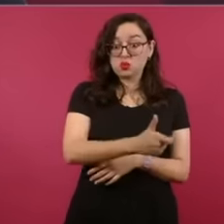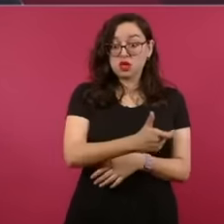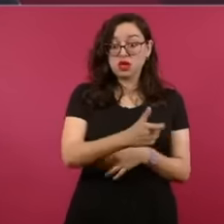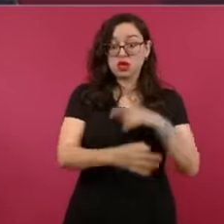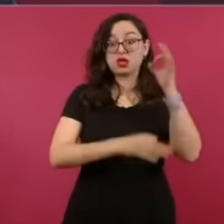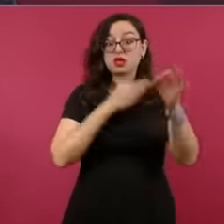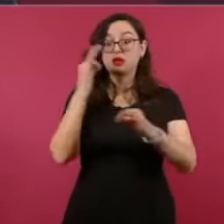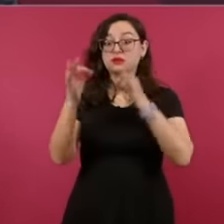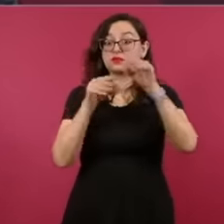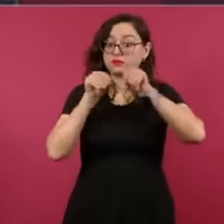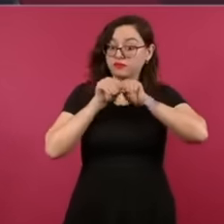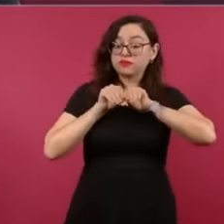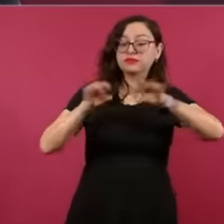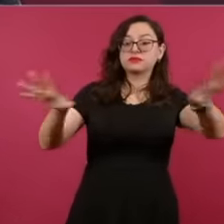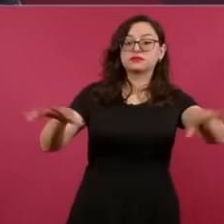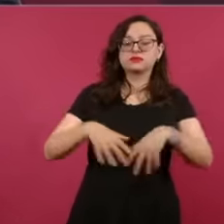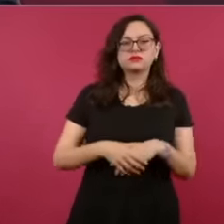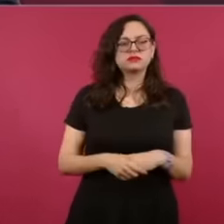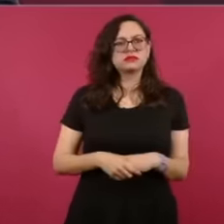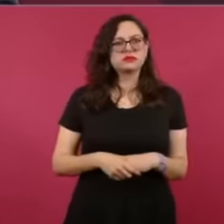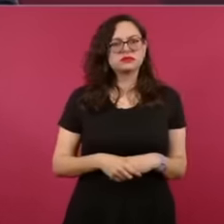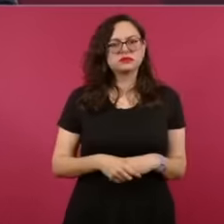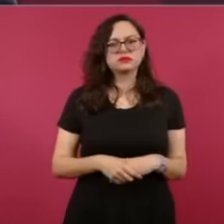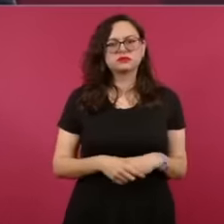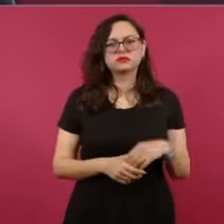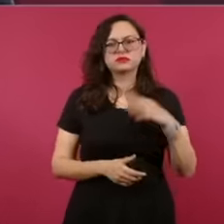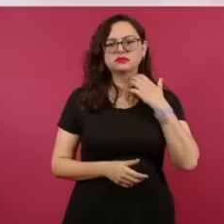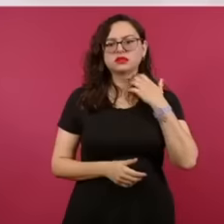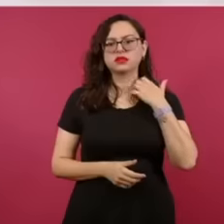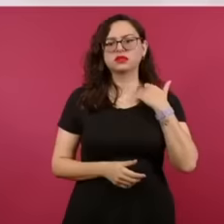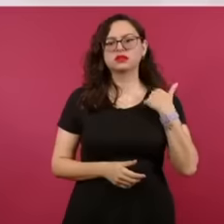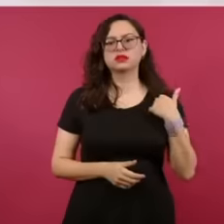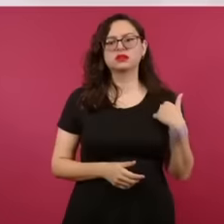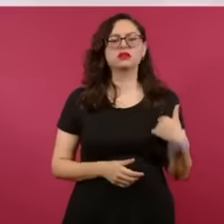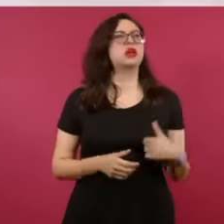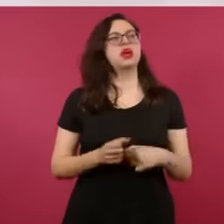nuestro mensaje en el 12.